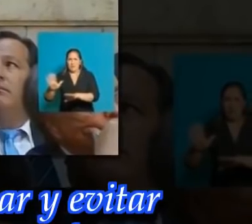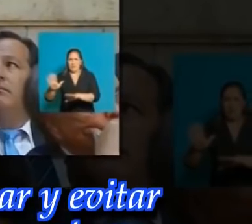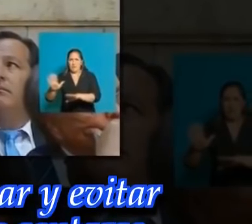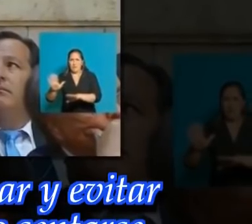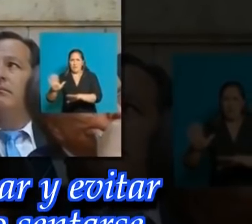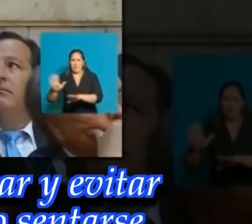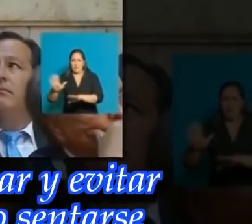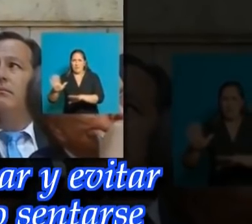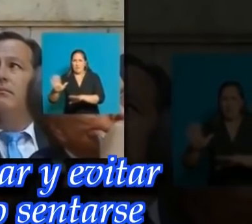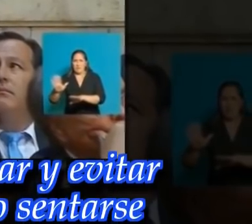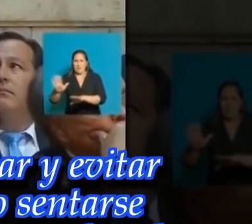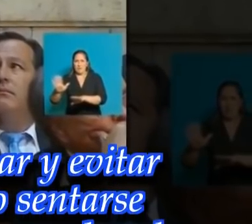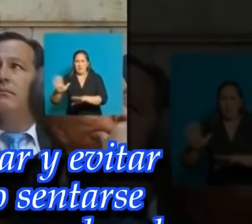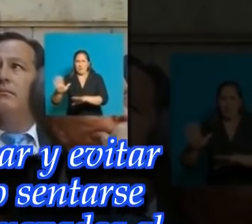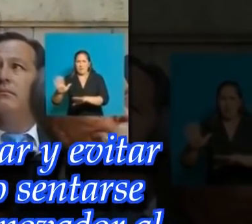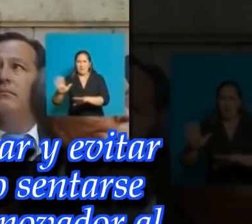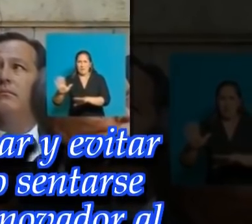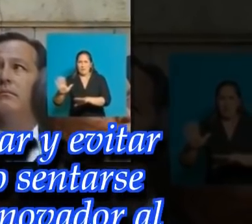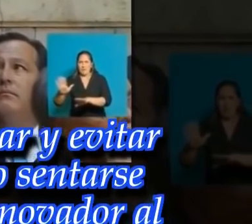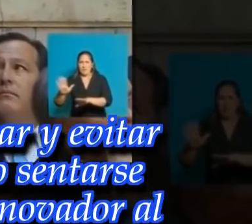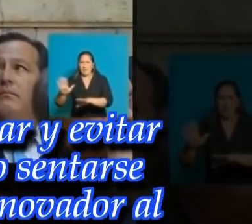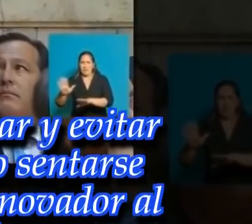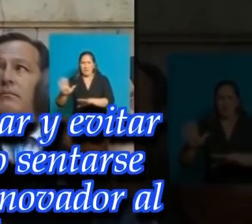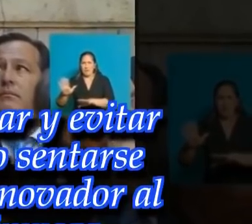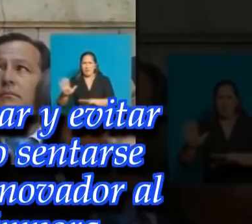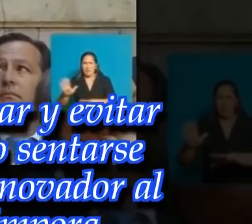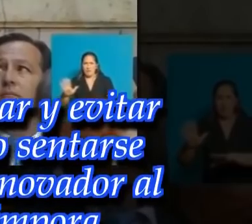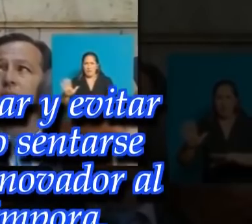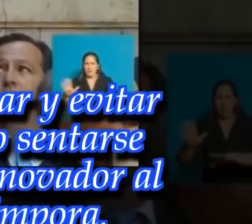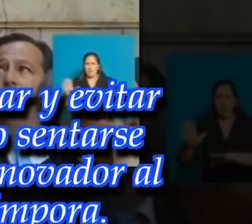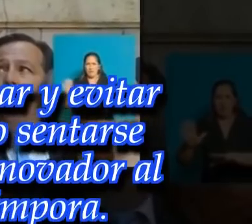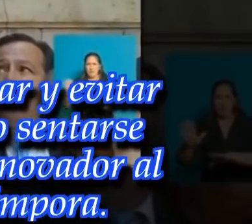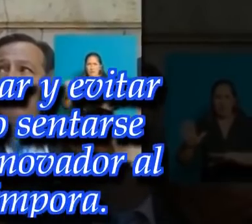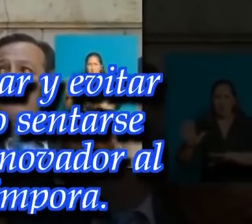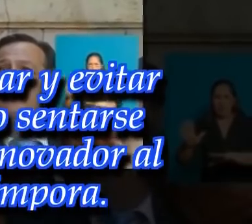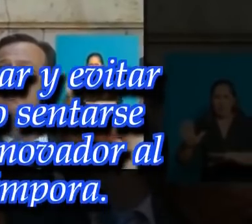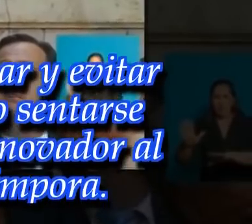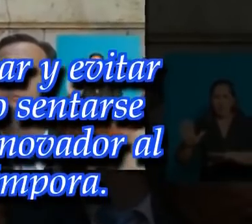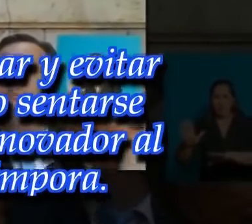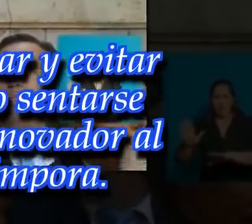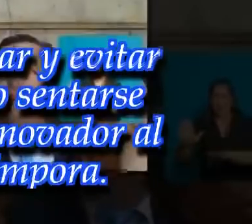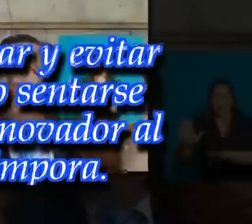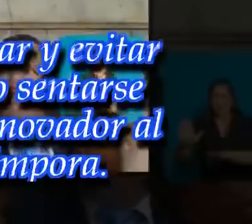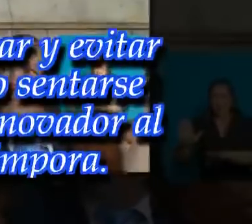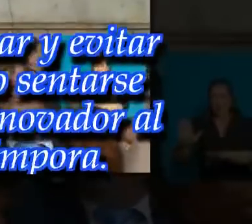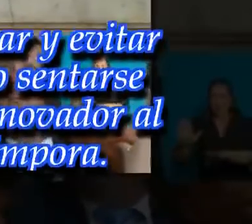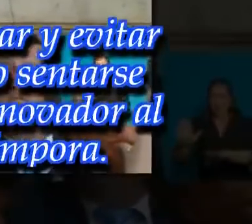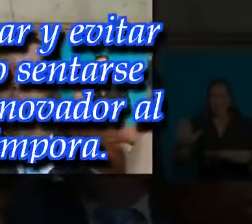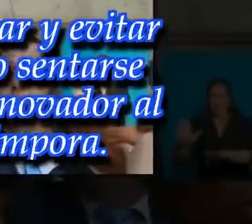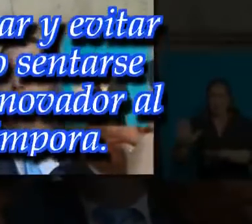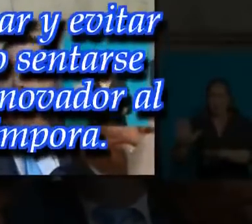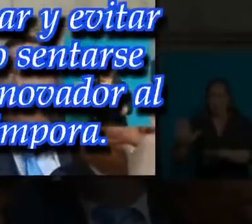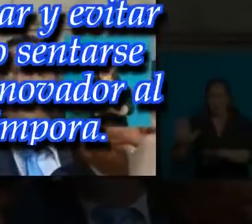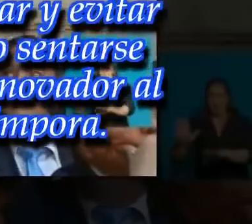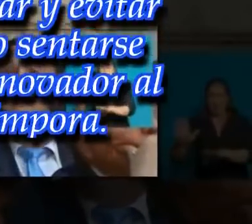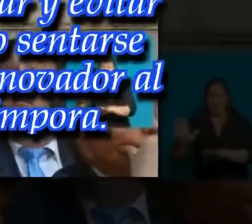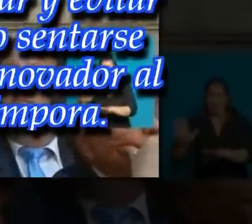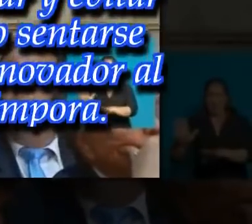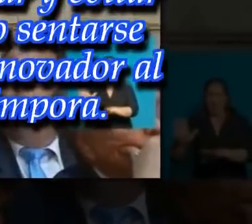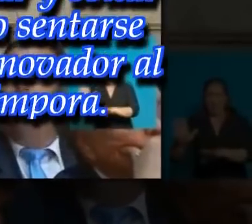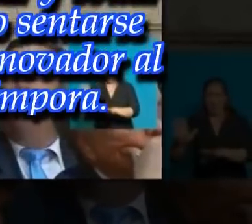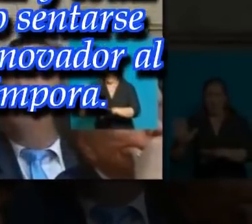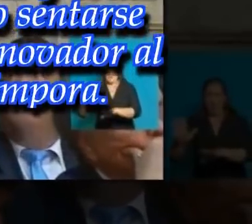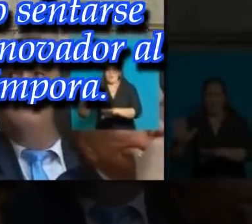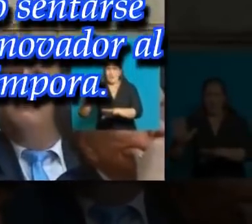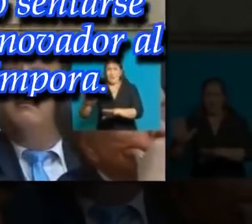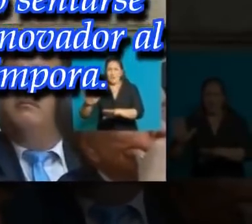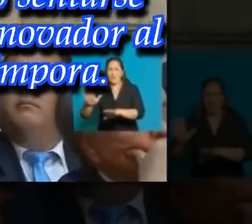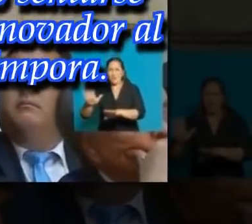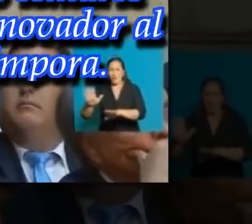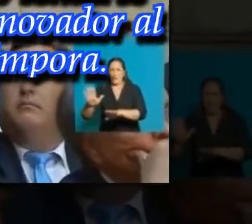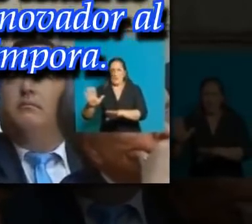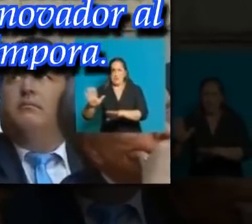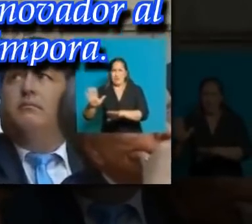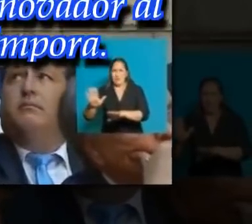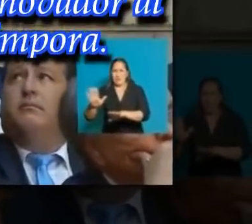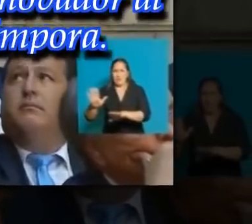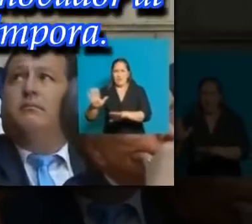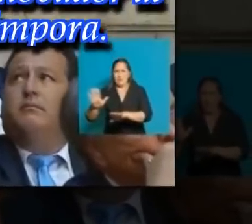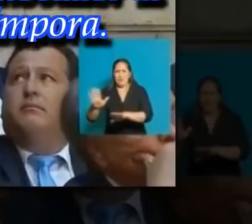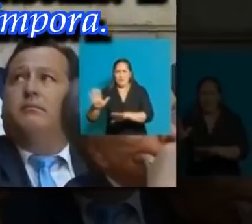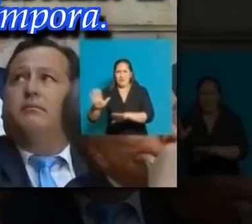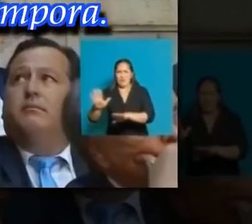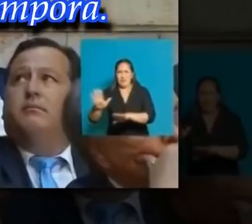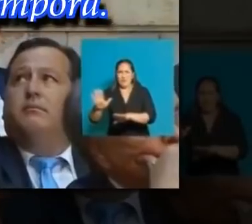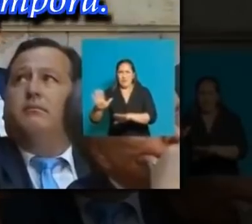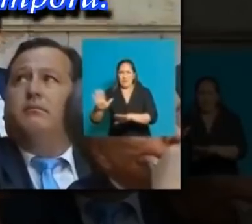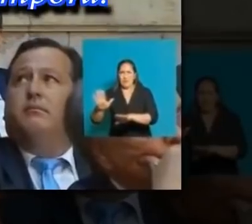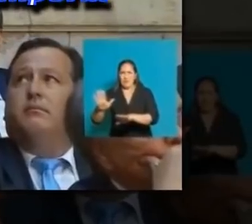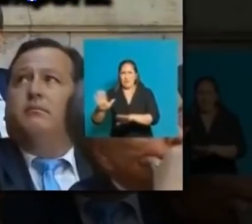Se desconoce cómo logró ingresar y evitar la seguridad, pero Pizzetti pudo sentarse con los miembros del Frente Renovador